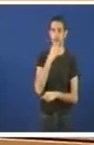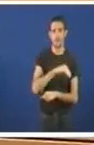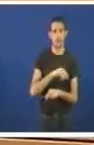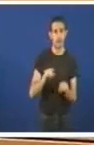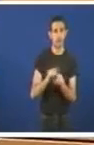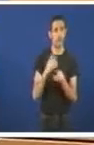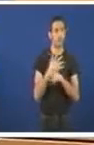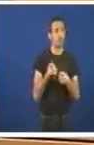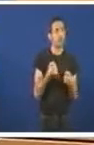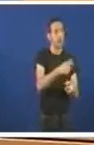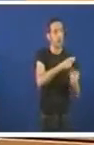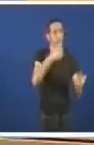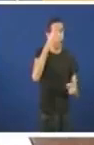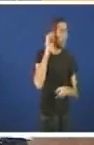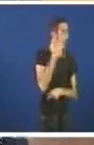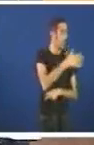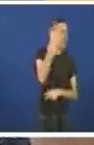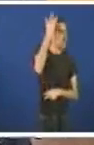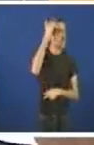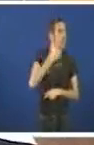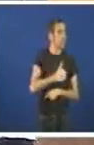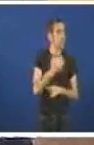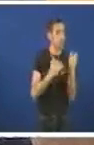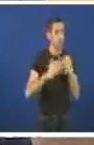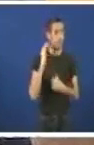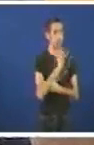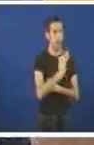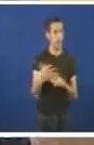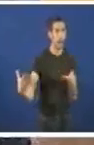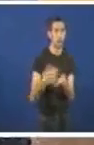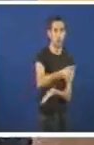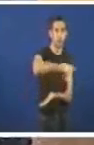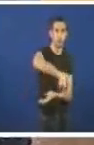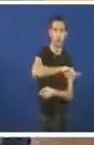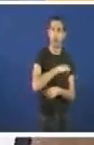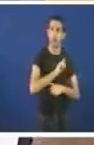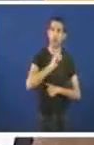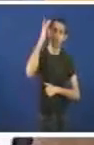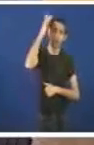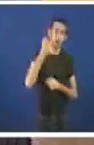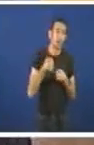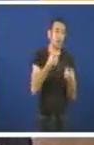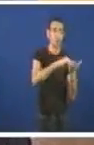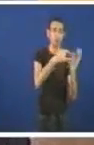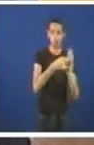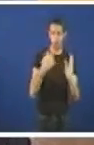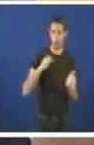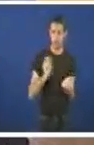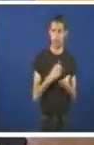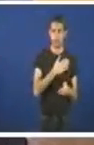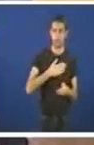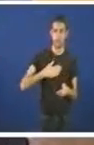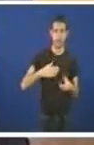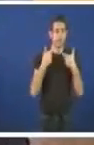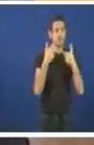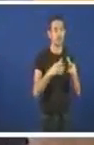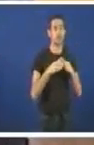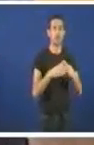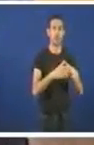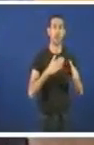coas esperanzas de moitísima xente que está pendente de que efectivamente se lle dean solución ao sector naval do